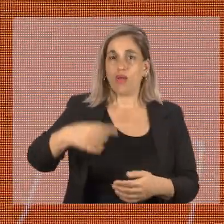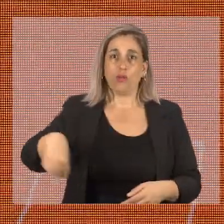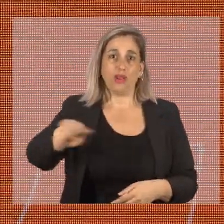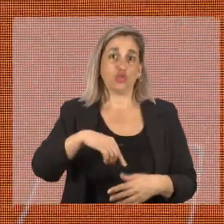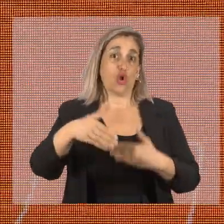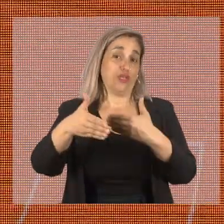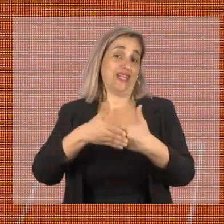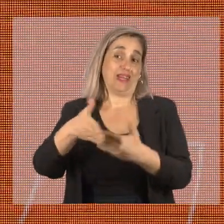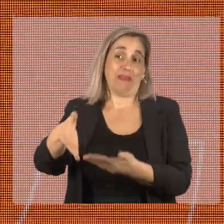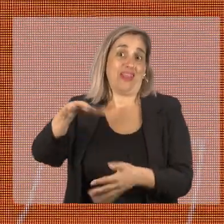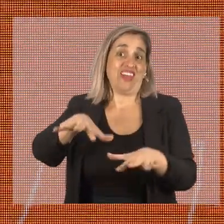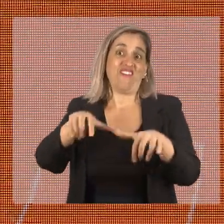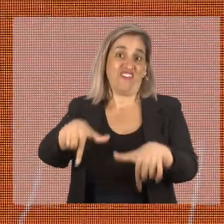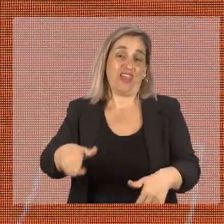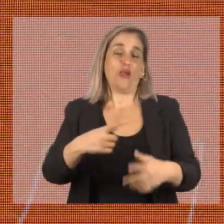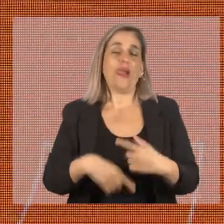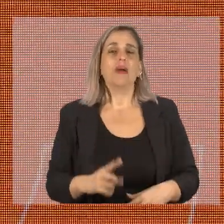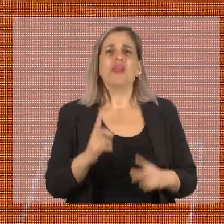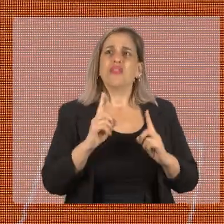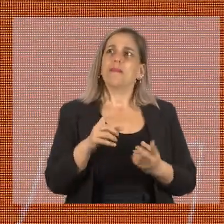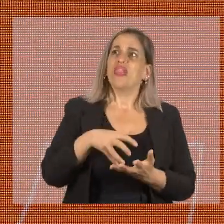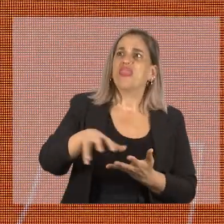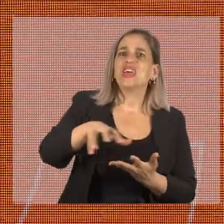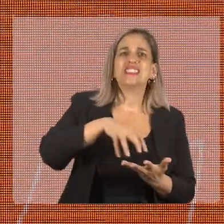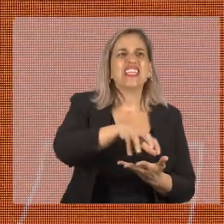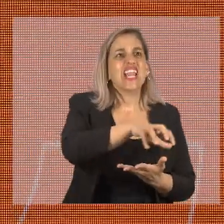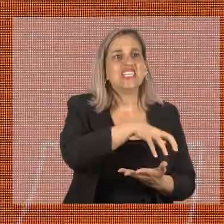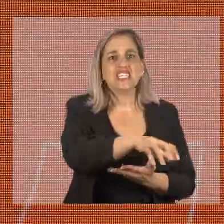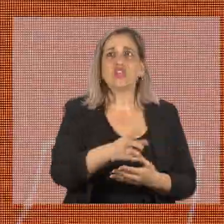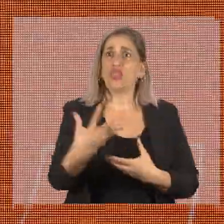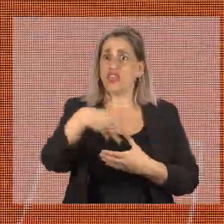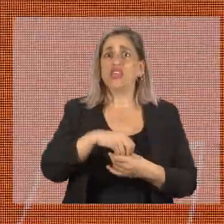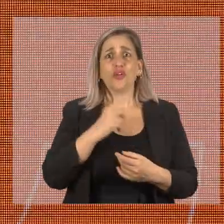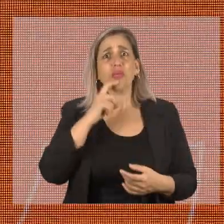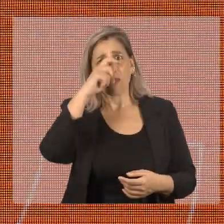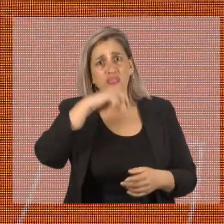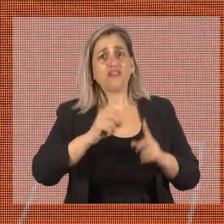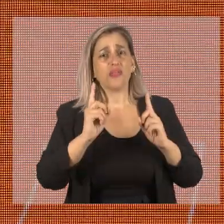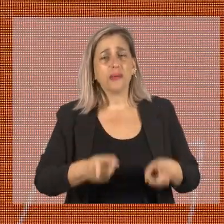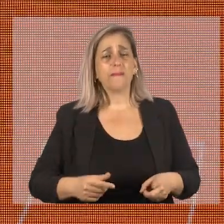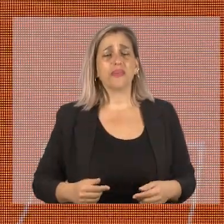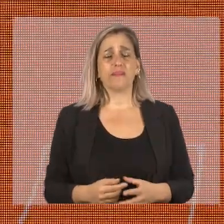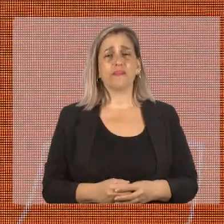lejos para nosotros, cerca para ellos, sino que también ha habido una descentralización dentro de Montevideo.